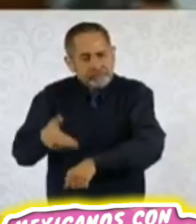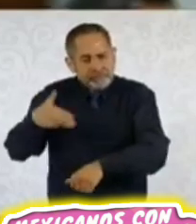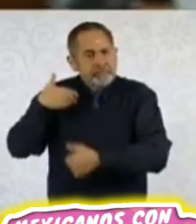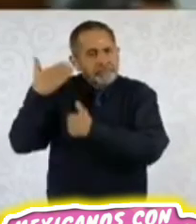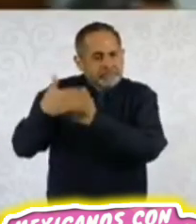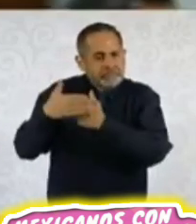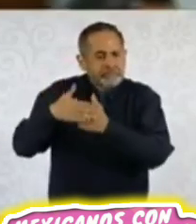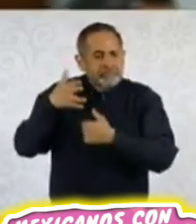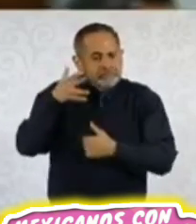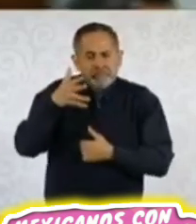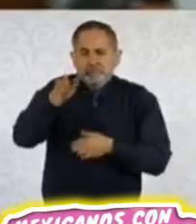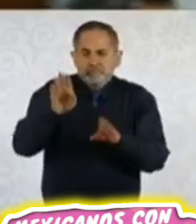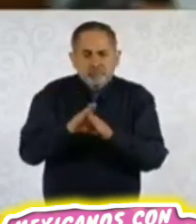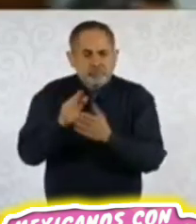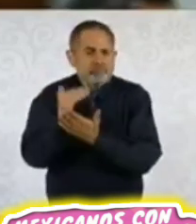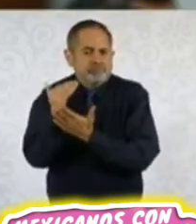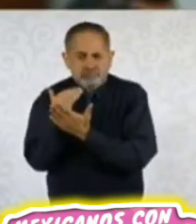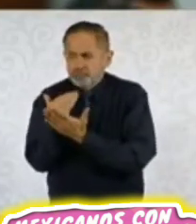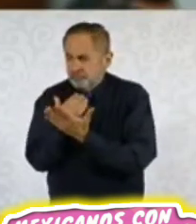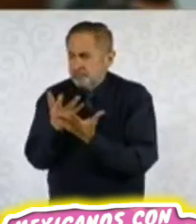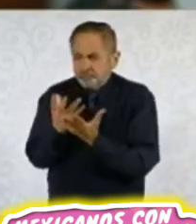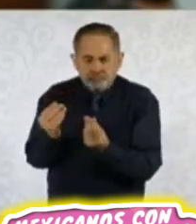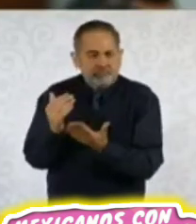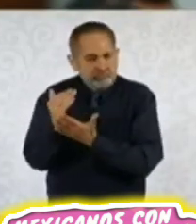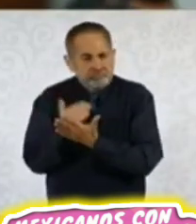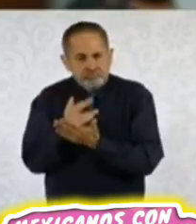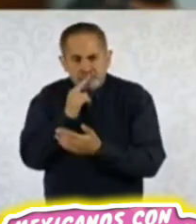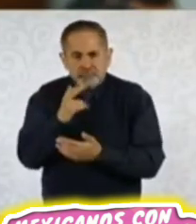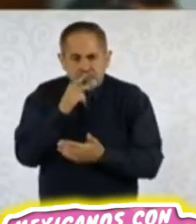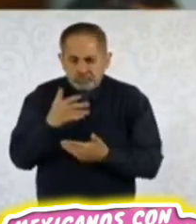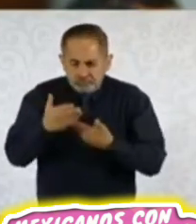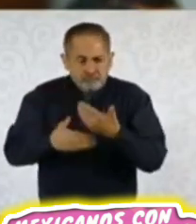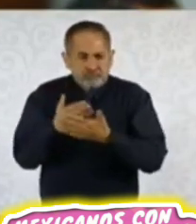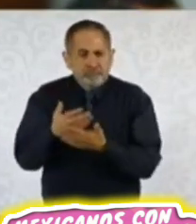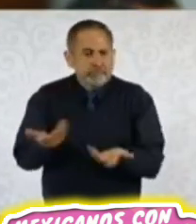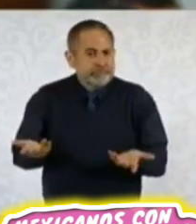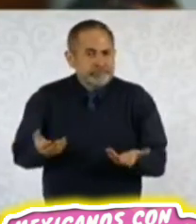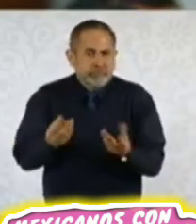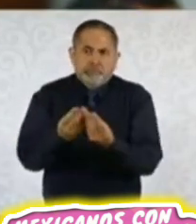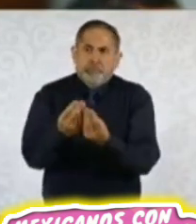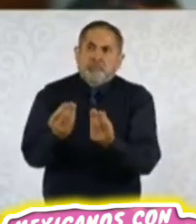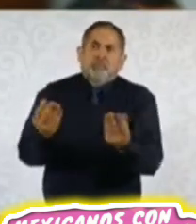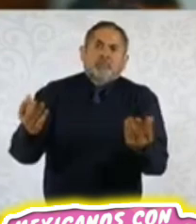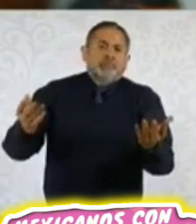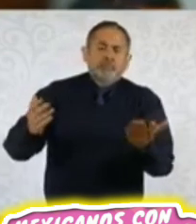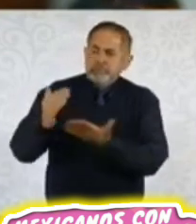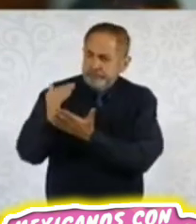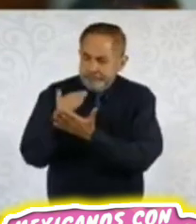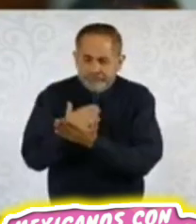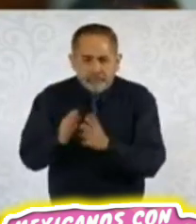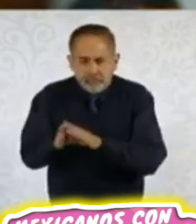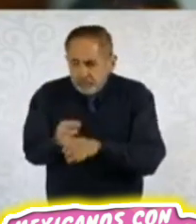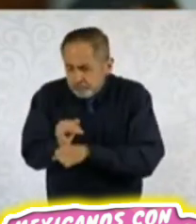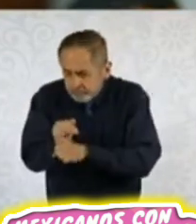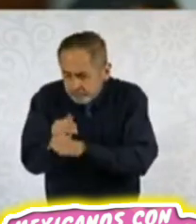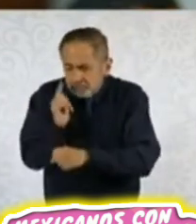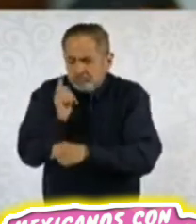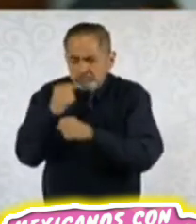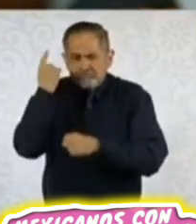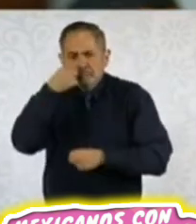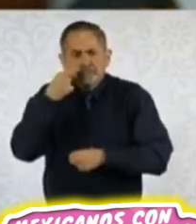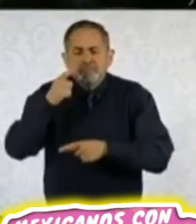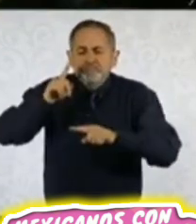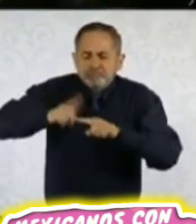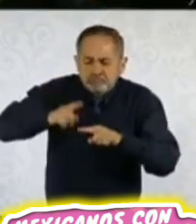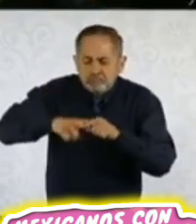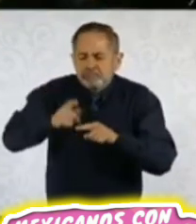a eliminar o reducir este déficit que hay, ¿no?, en la investigación y en la identificación de